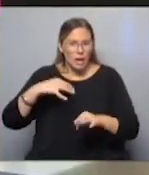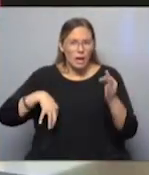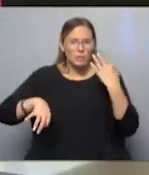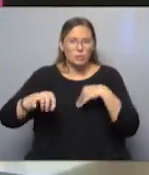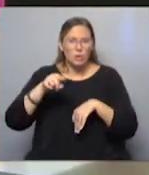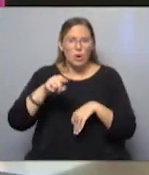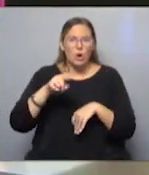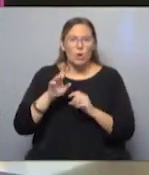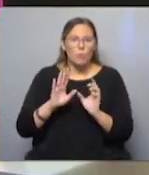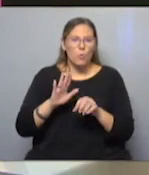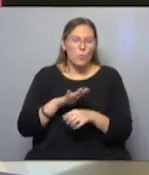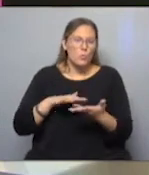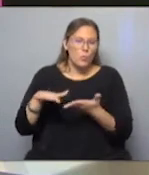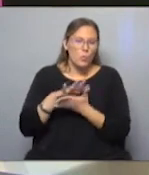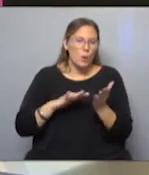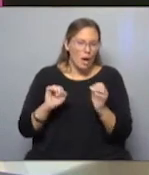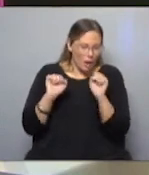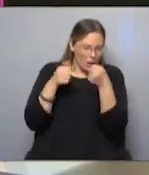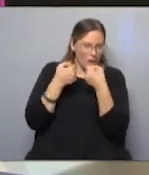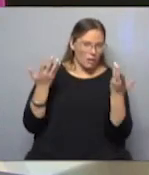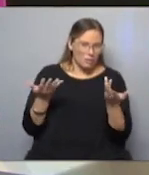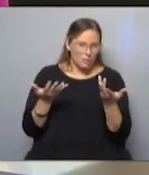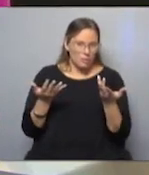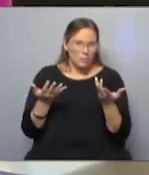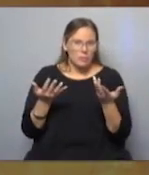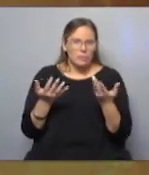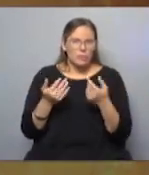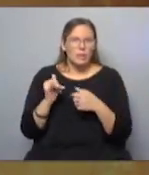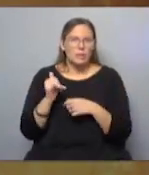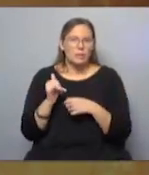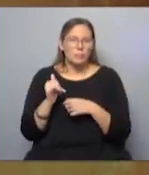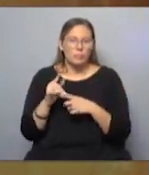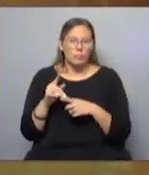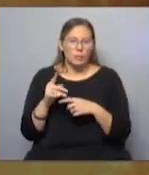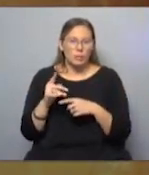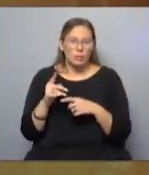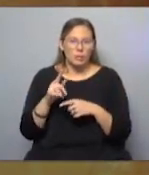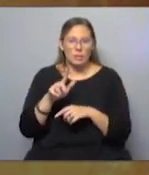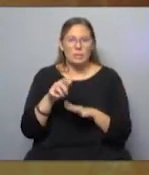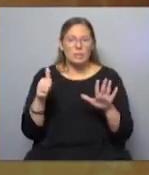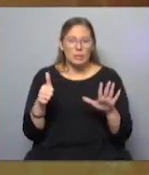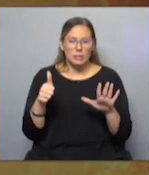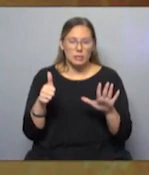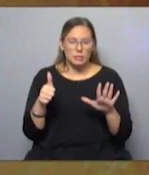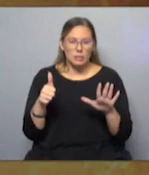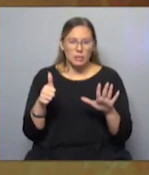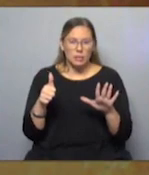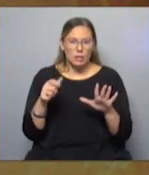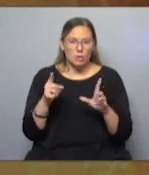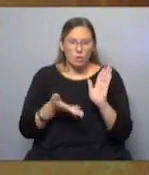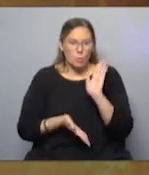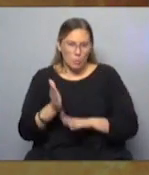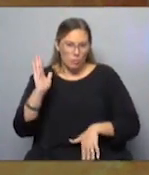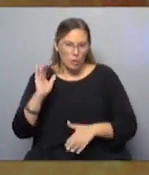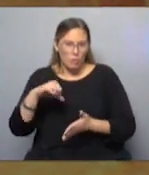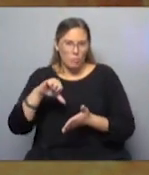un refugio no por un lugar donde donde nosotros yo en el 76 yo no me tuve que ir del